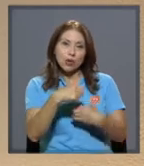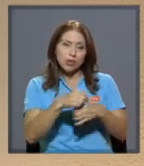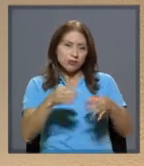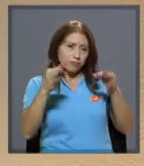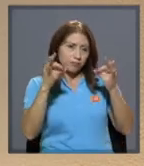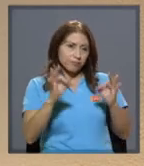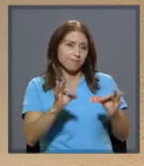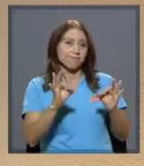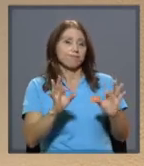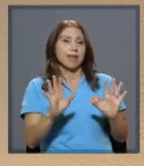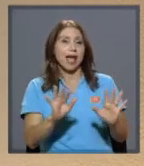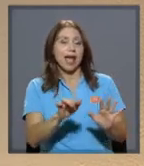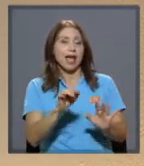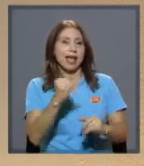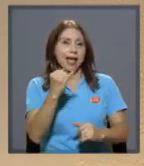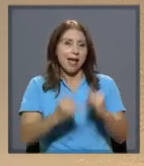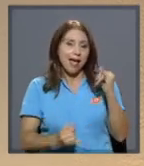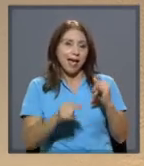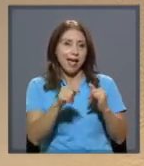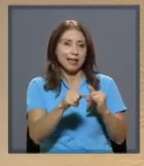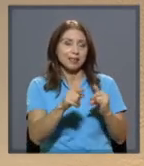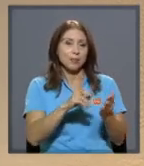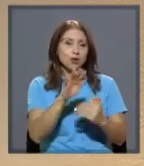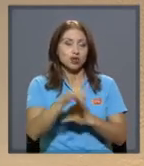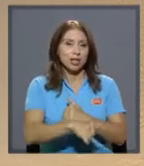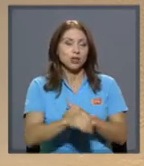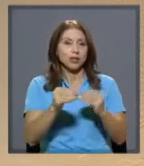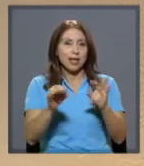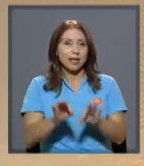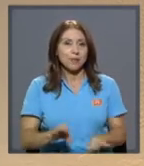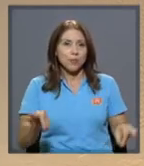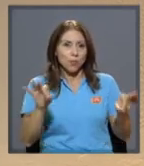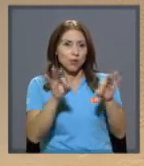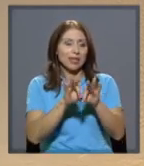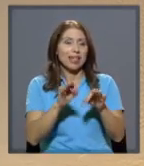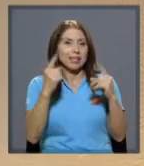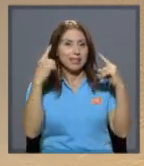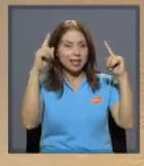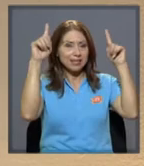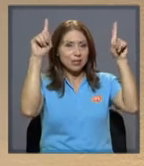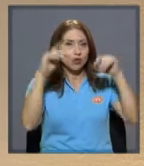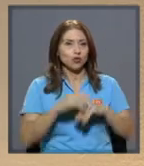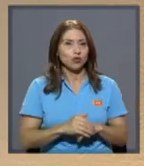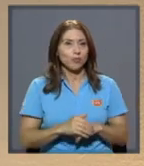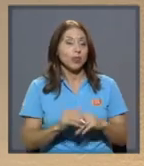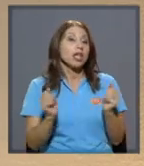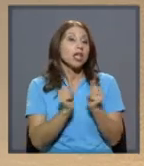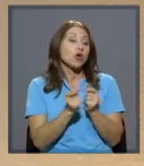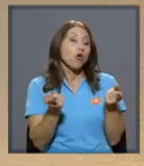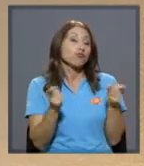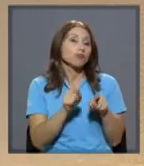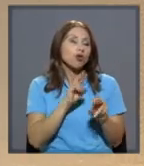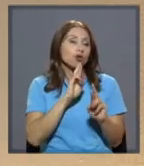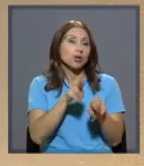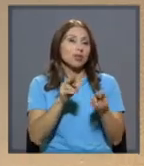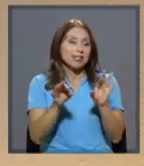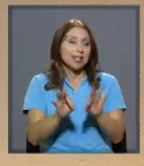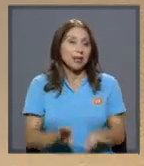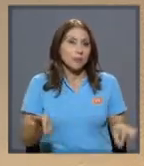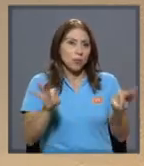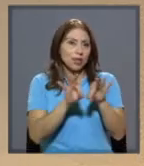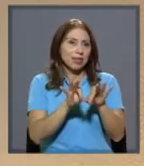yo no entiendo mal, a ese proyecto tan importante, tan exitoso y con consecuencias tan importantes, no